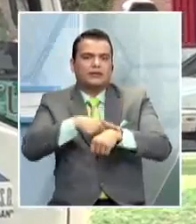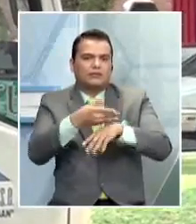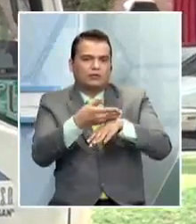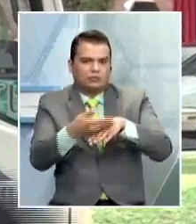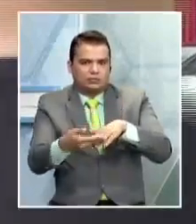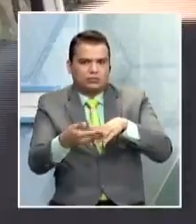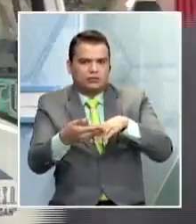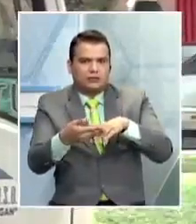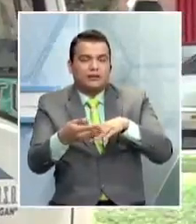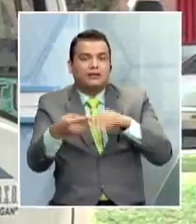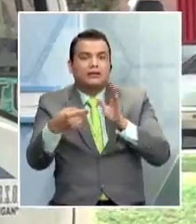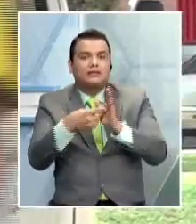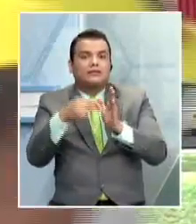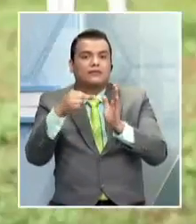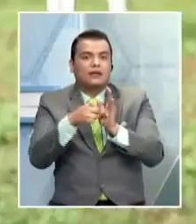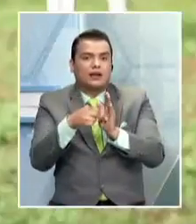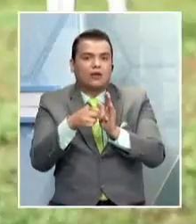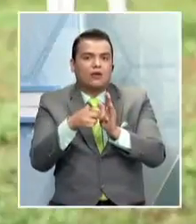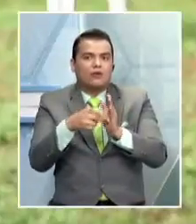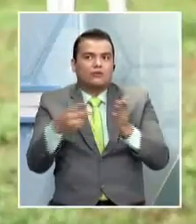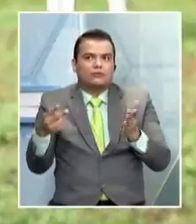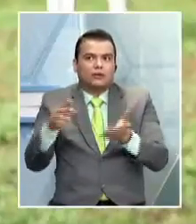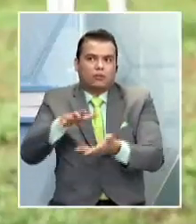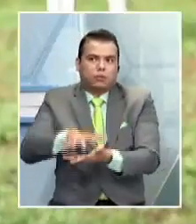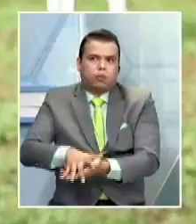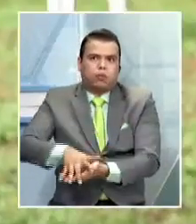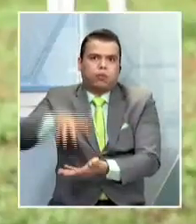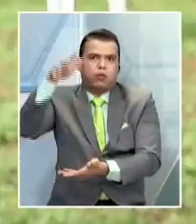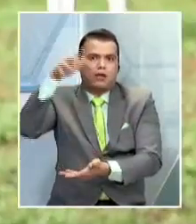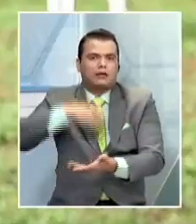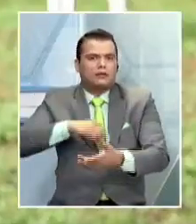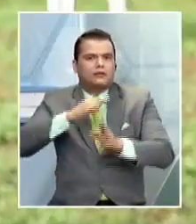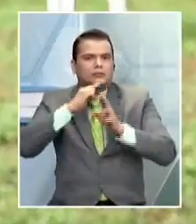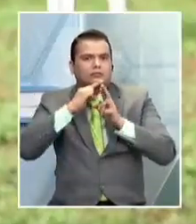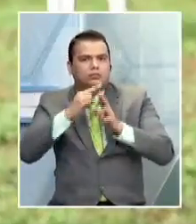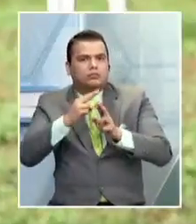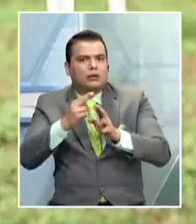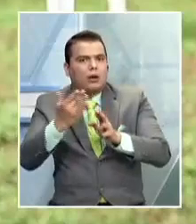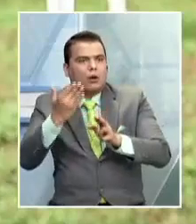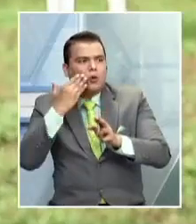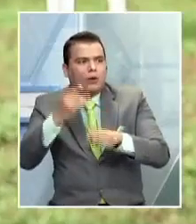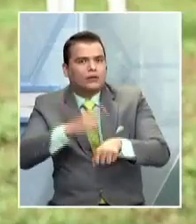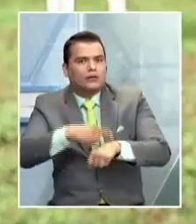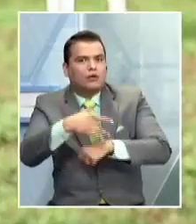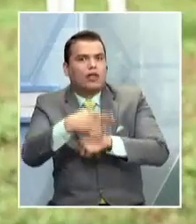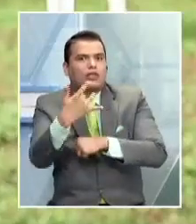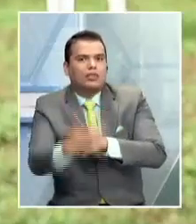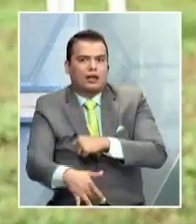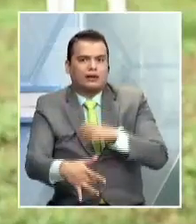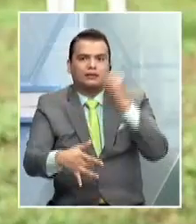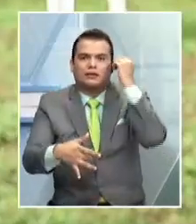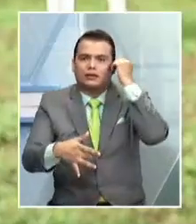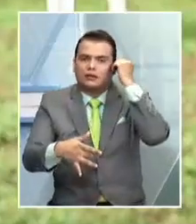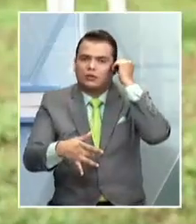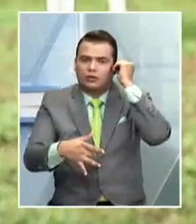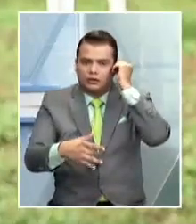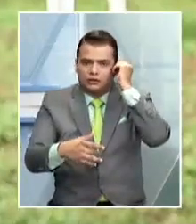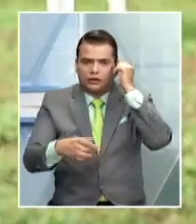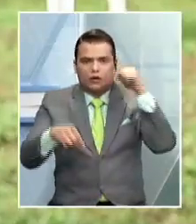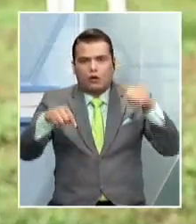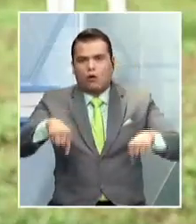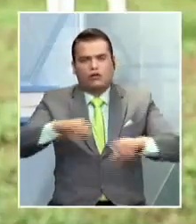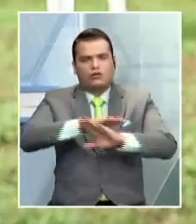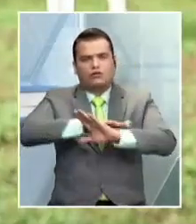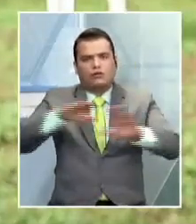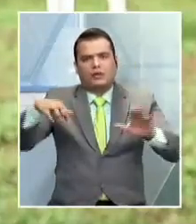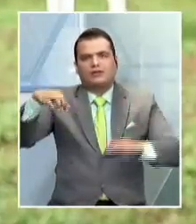ha traído, digamos, problemas a la hora de dar un diagnóstico oportuno, por lo cual a partir de hoy se ha tomado